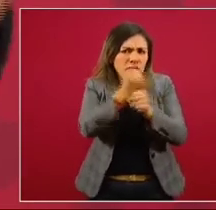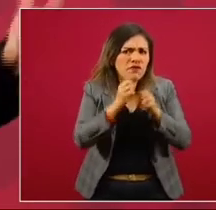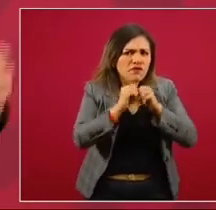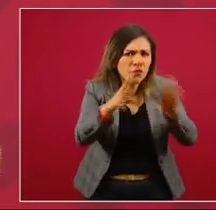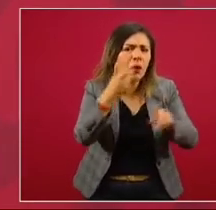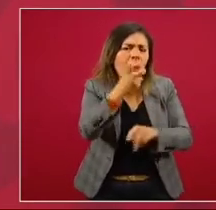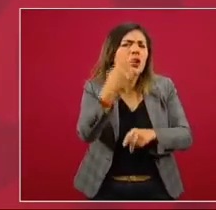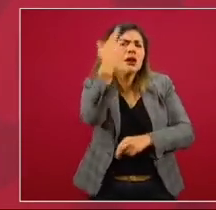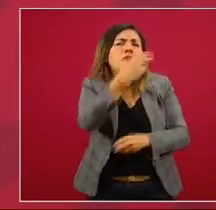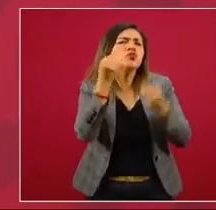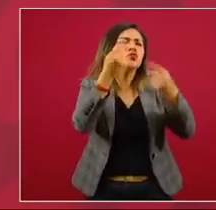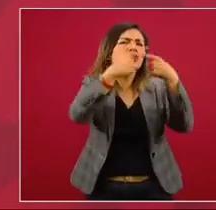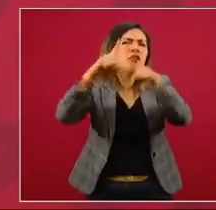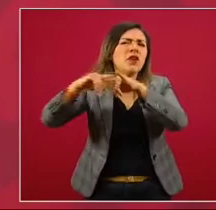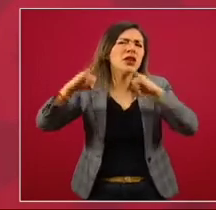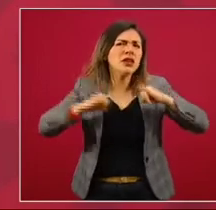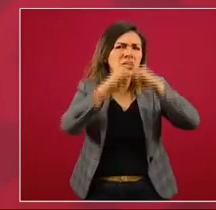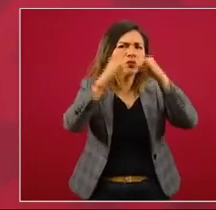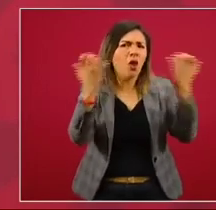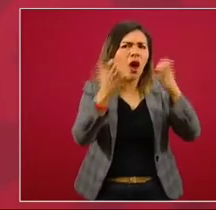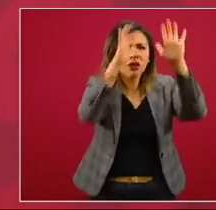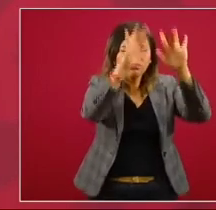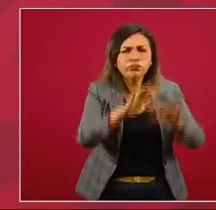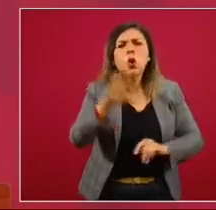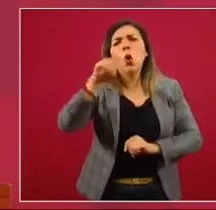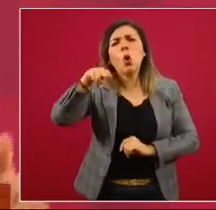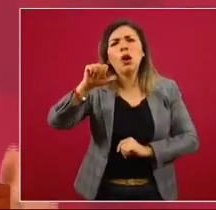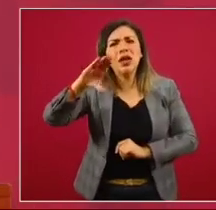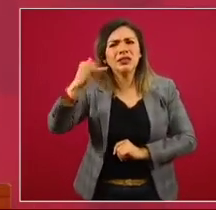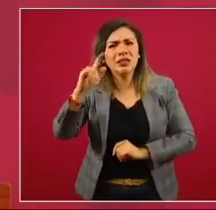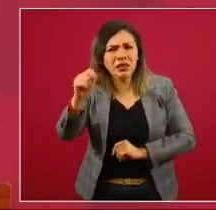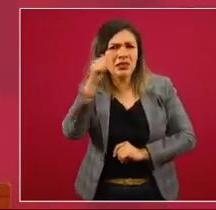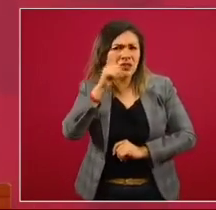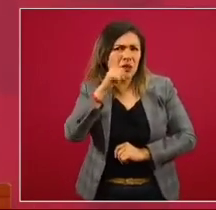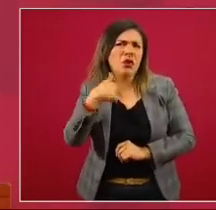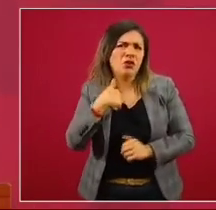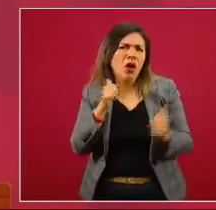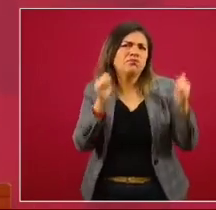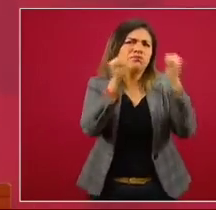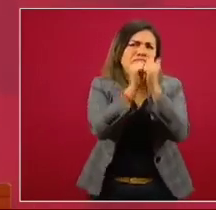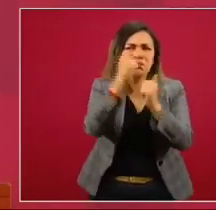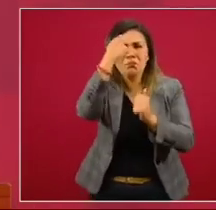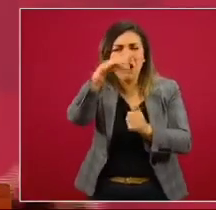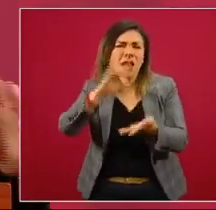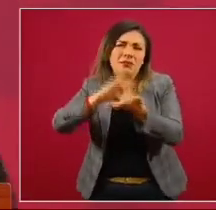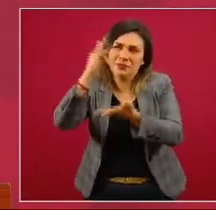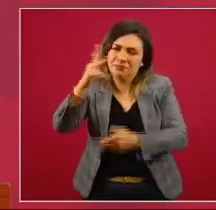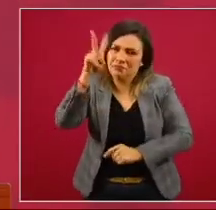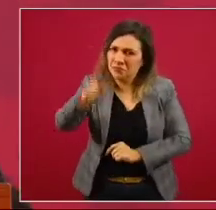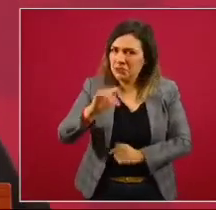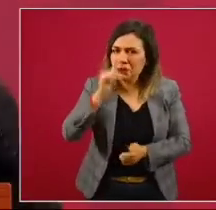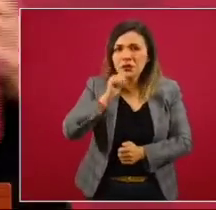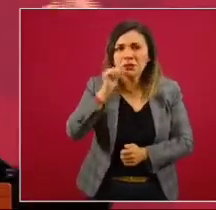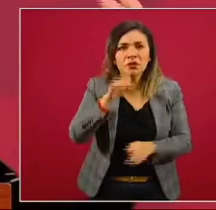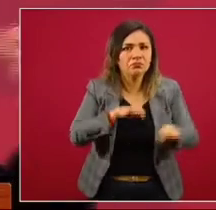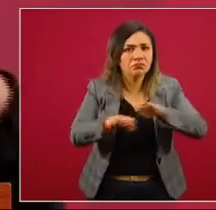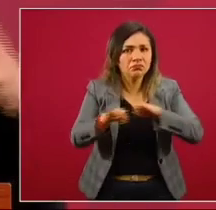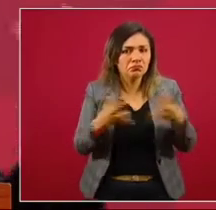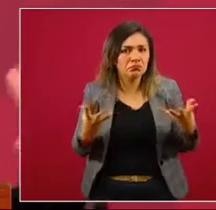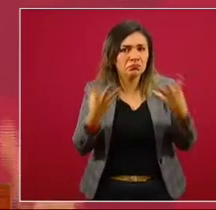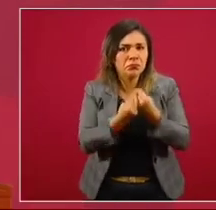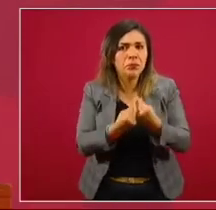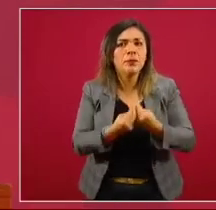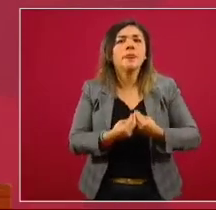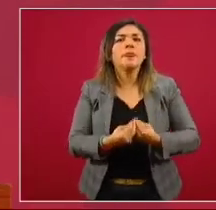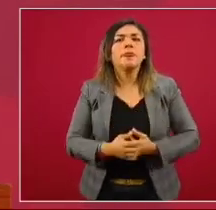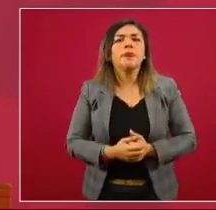son revisados por múltiples instituciones. De hecho, CONACYT, con quien estamos siempre agradecidos, nos articula